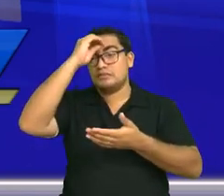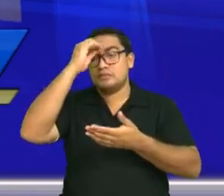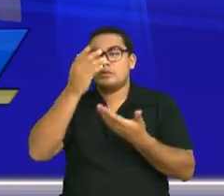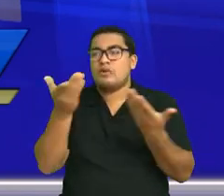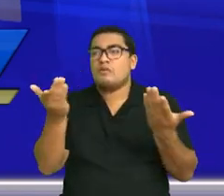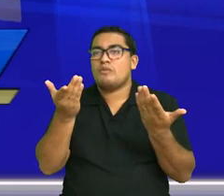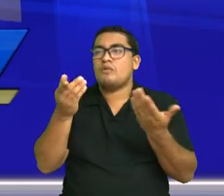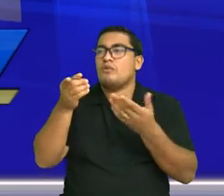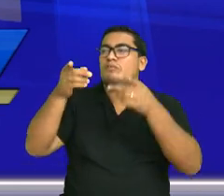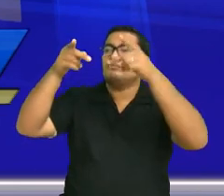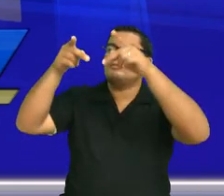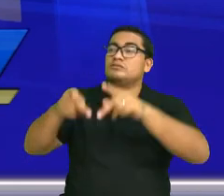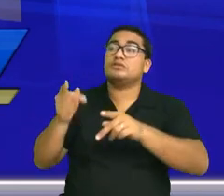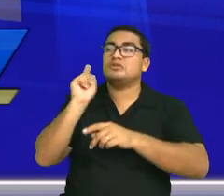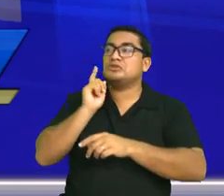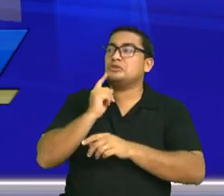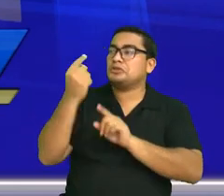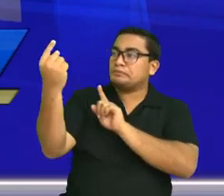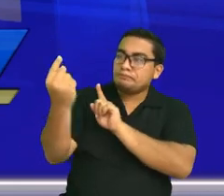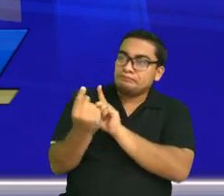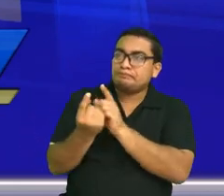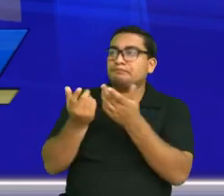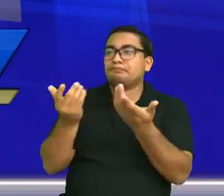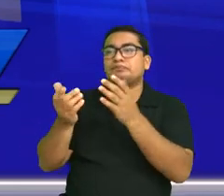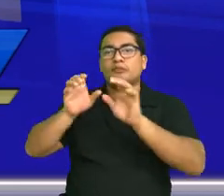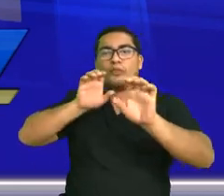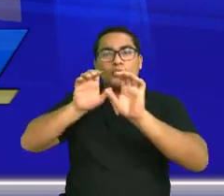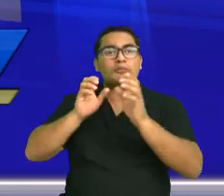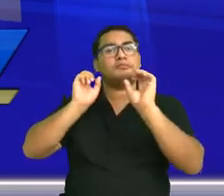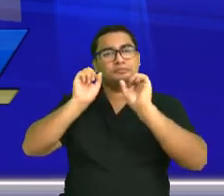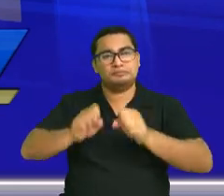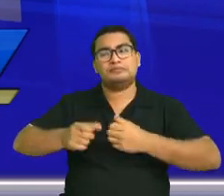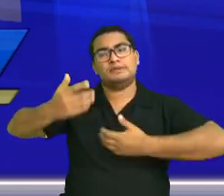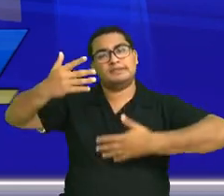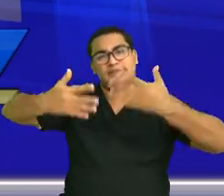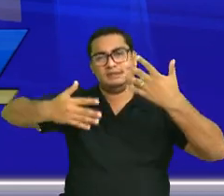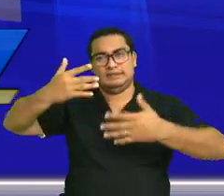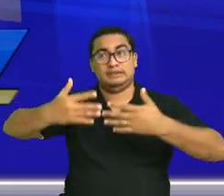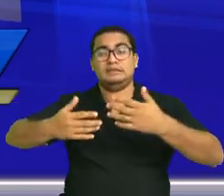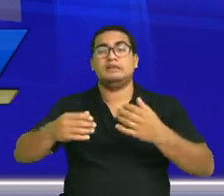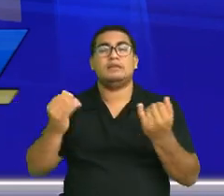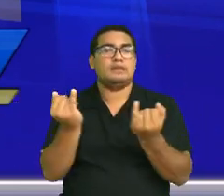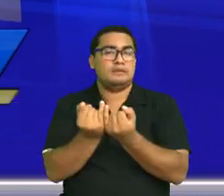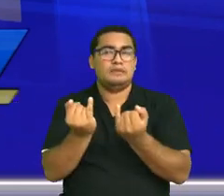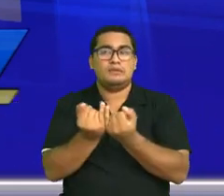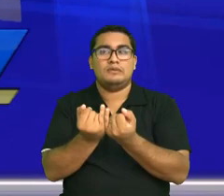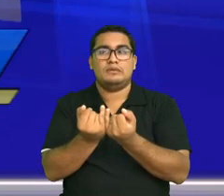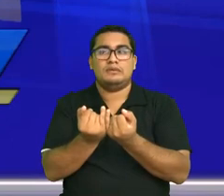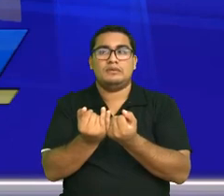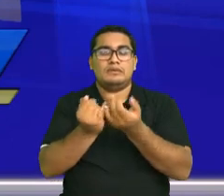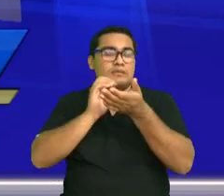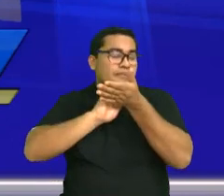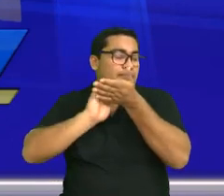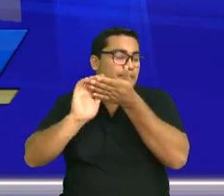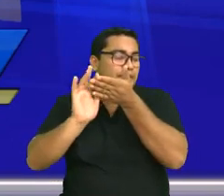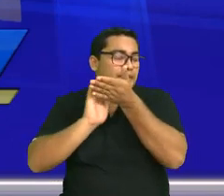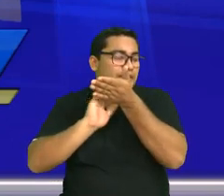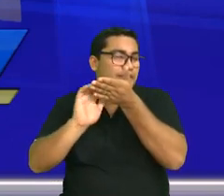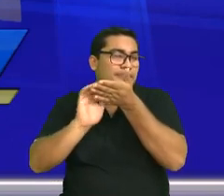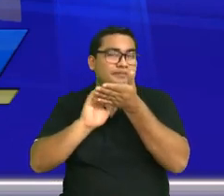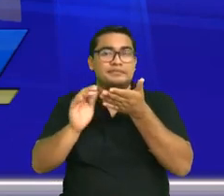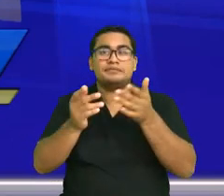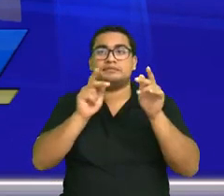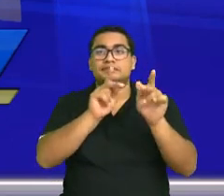comunicarnos con estas personas. Igual la lectura y todo eso, la gente